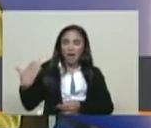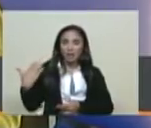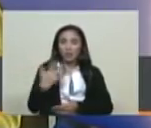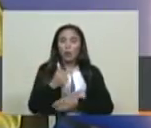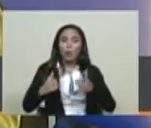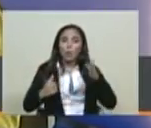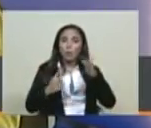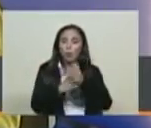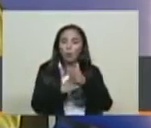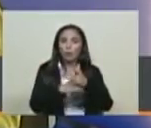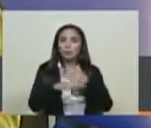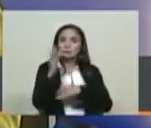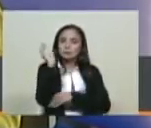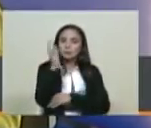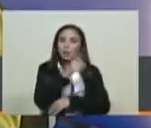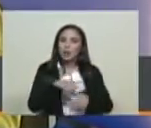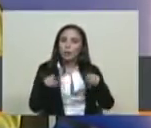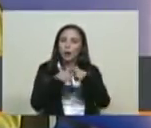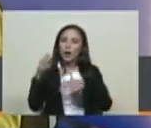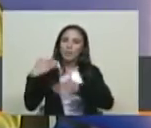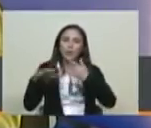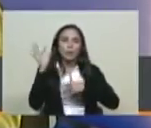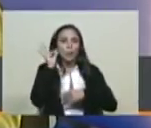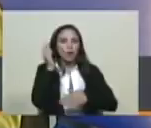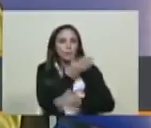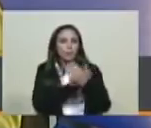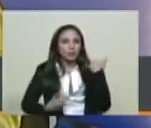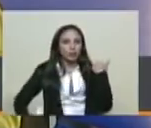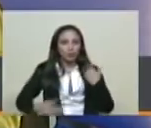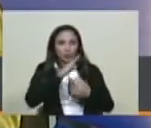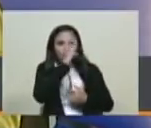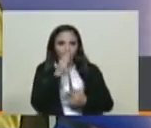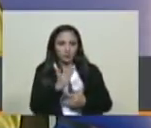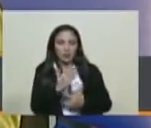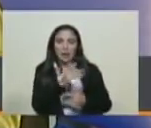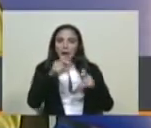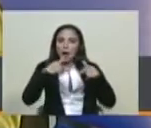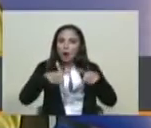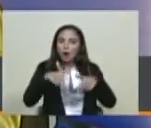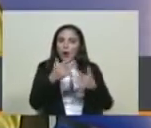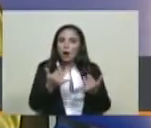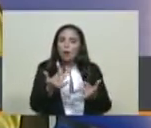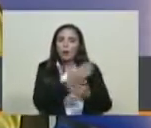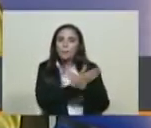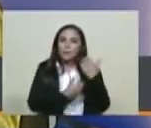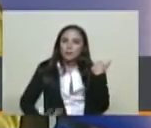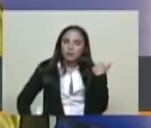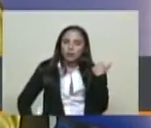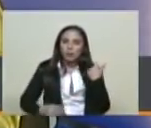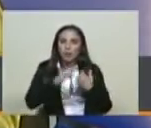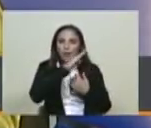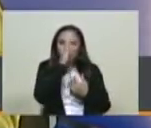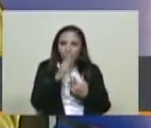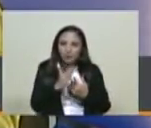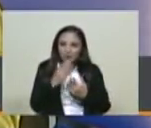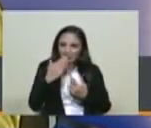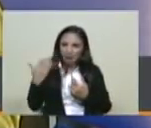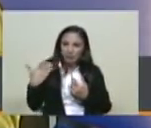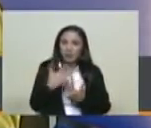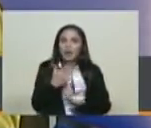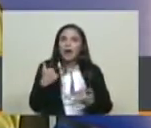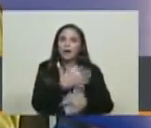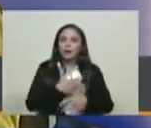golpe parlamentario y ahora quieren meter a Lula da Silva en la cárcel porque va encabezando todas las encuestas. Y si Lula es